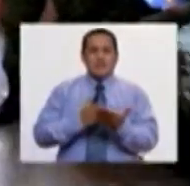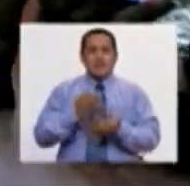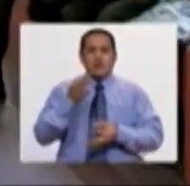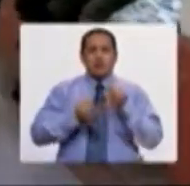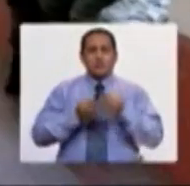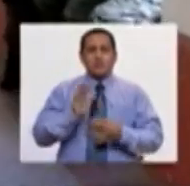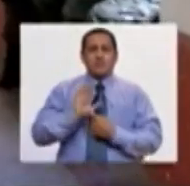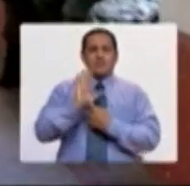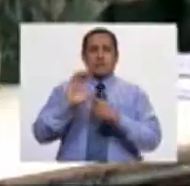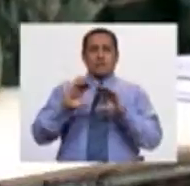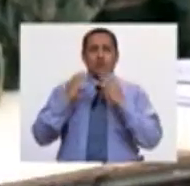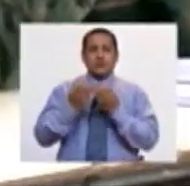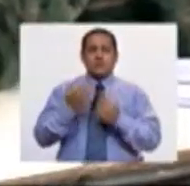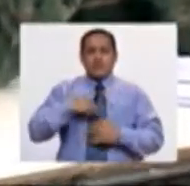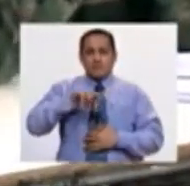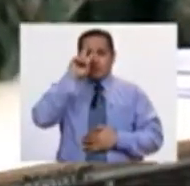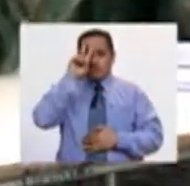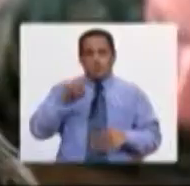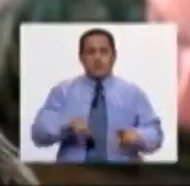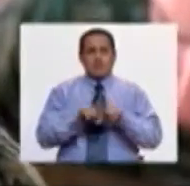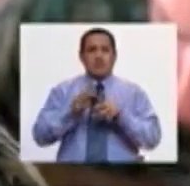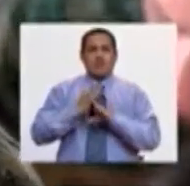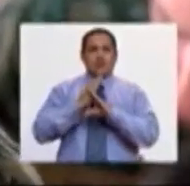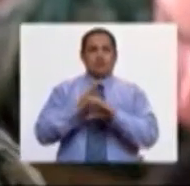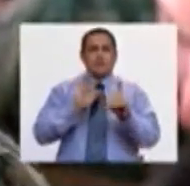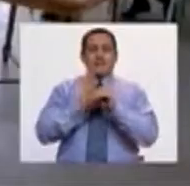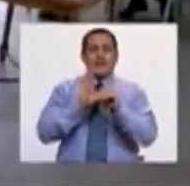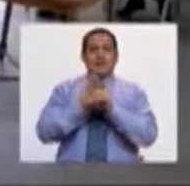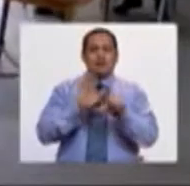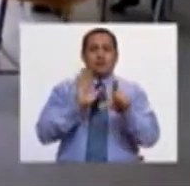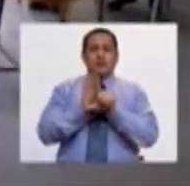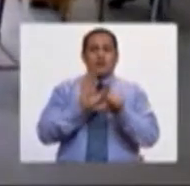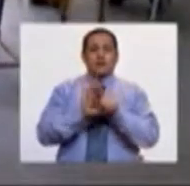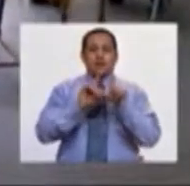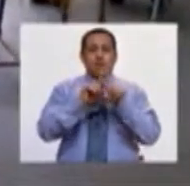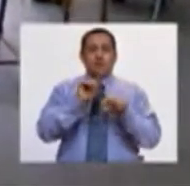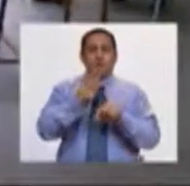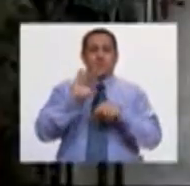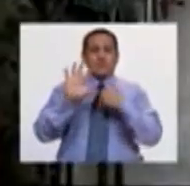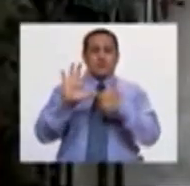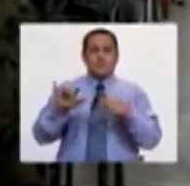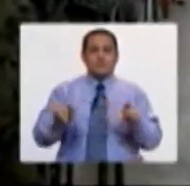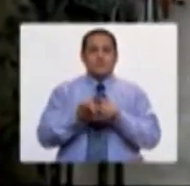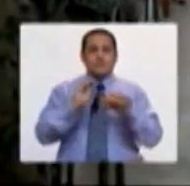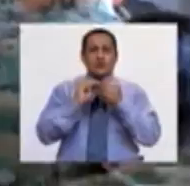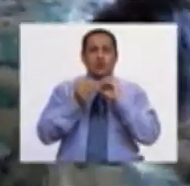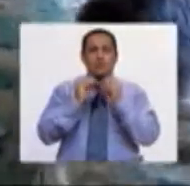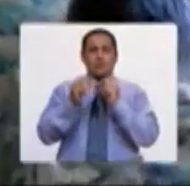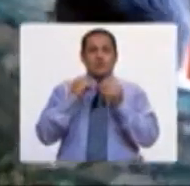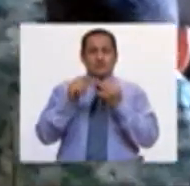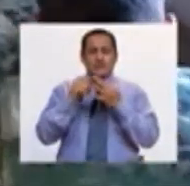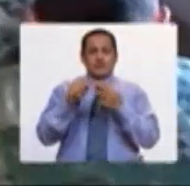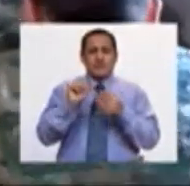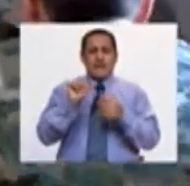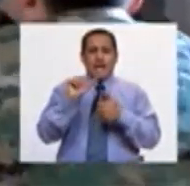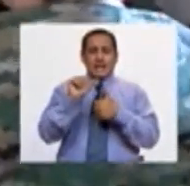demanda presentada por congresistas de la República en contra del decreto legislativo 1146, que modifica